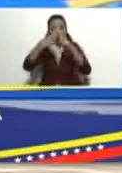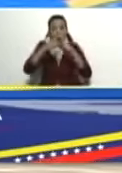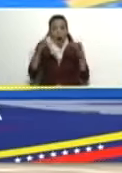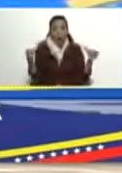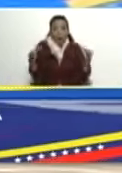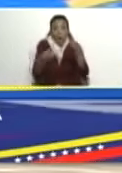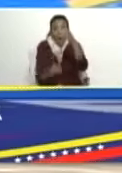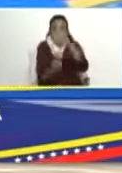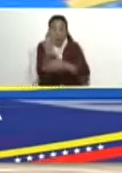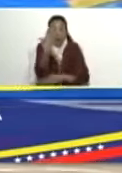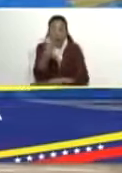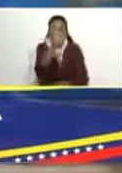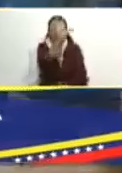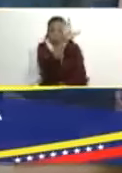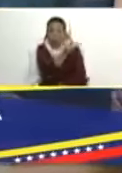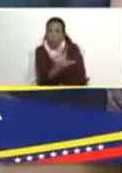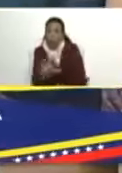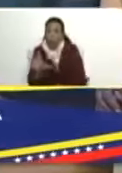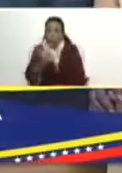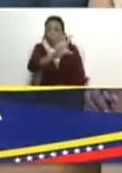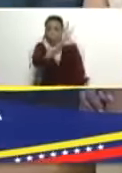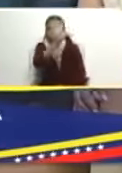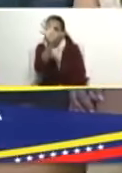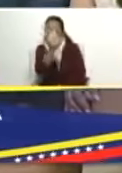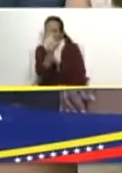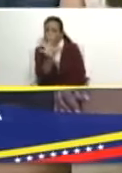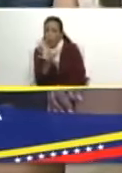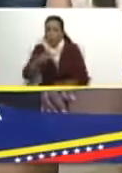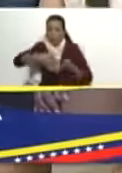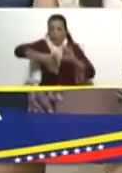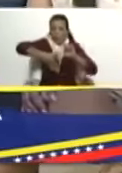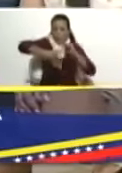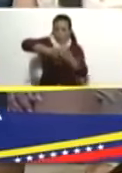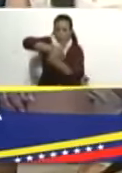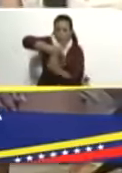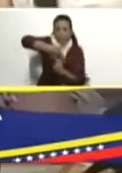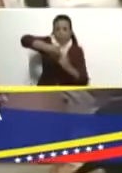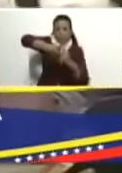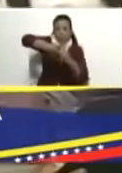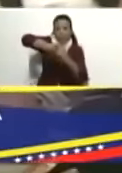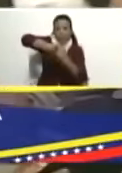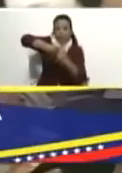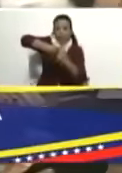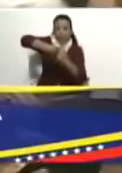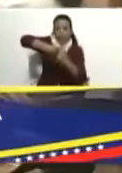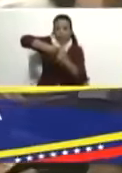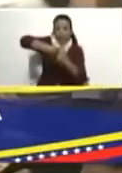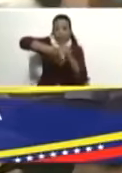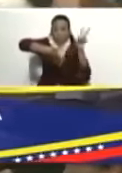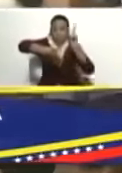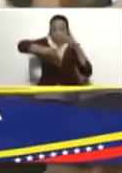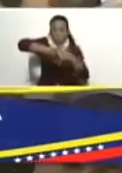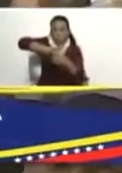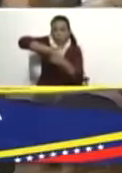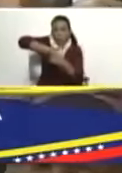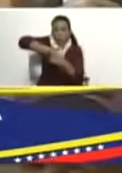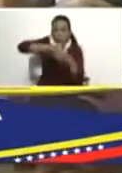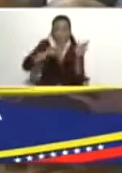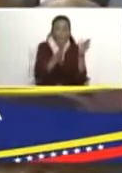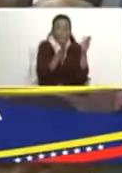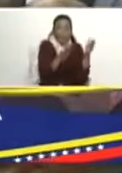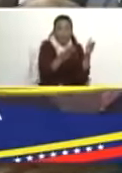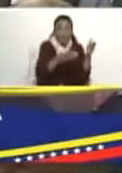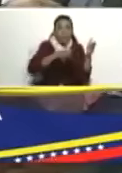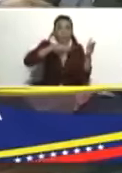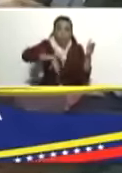conformado el territorio de lo que es nuestra amada Venezuela. Un primer momento